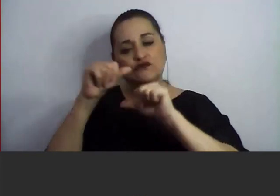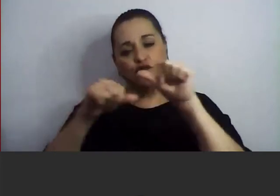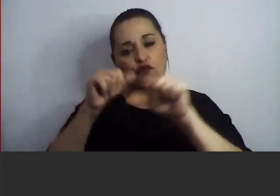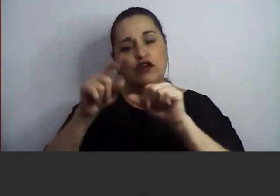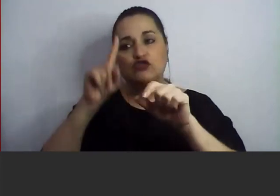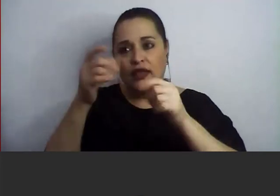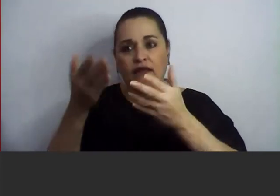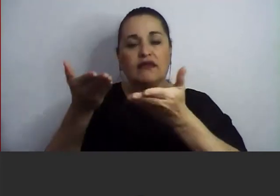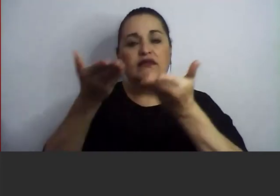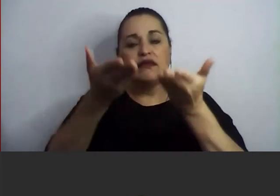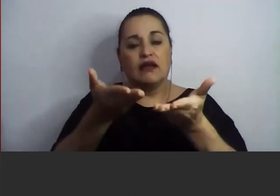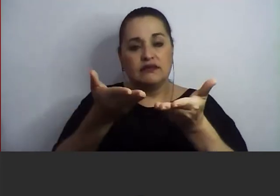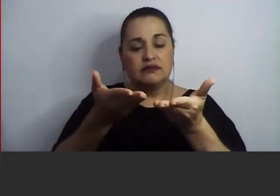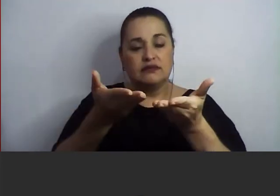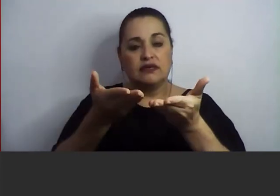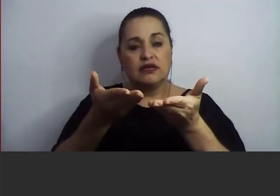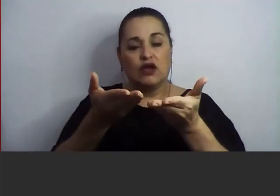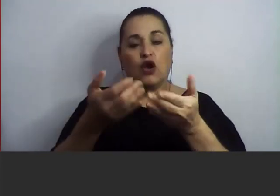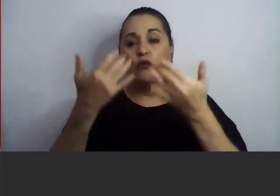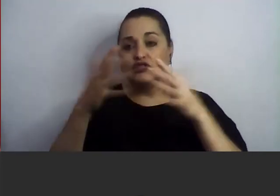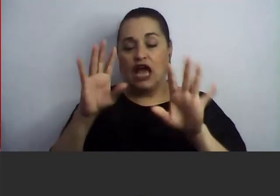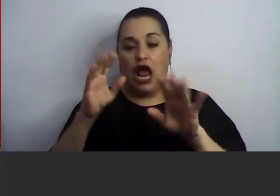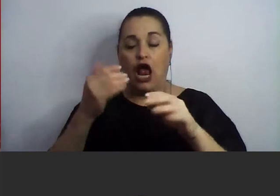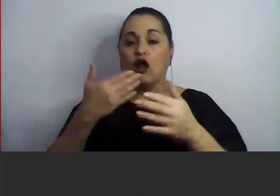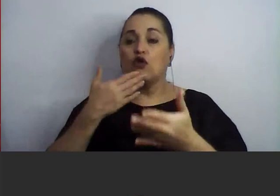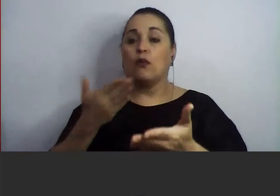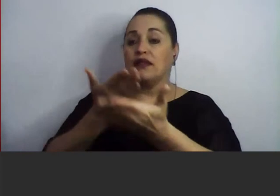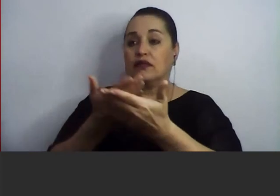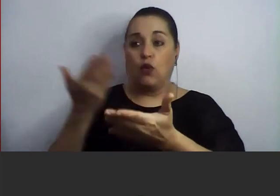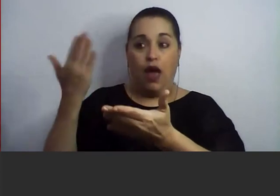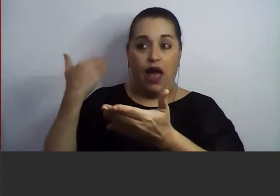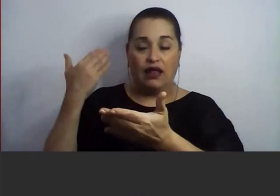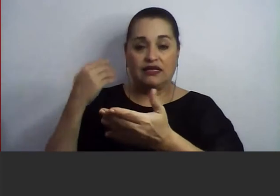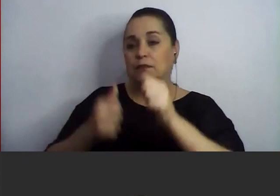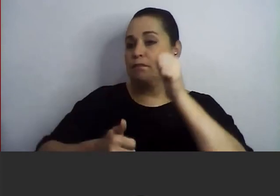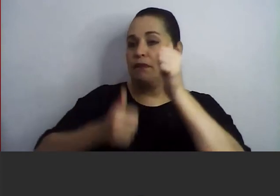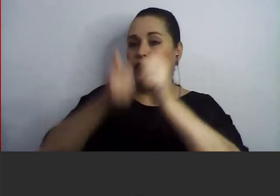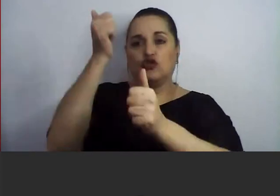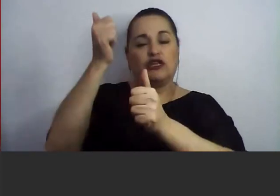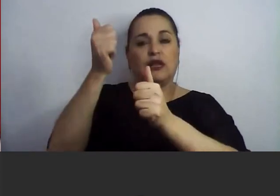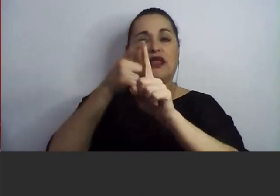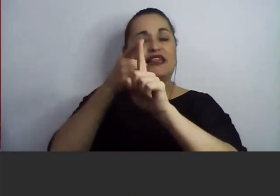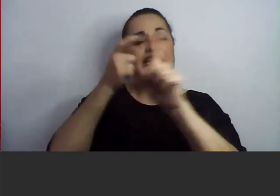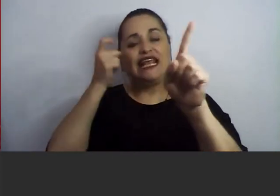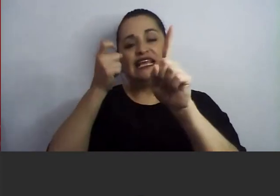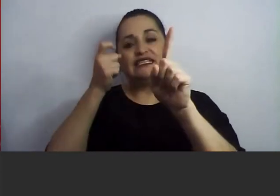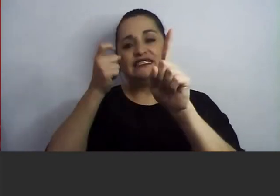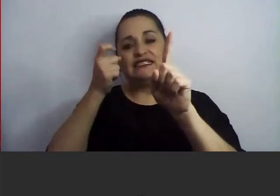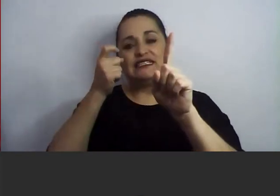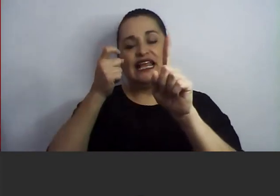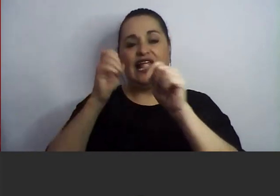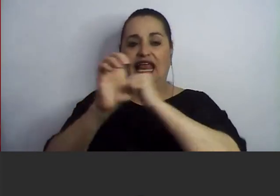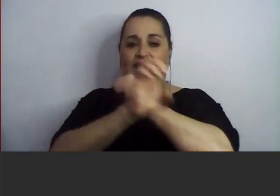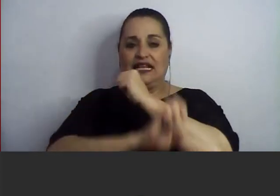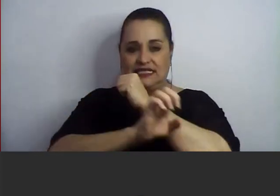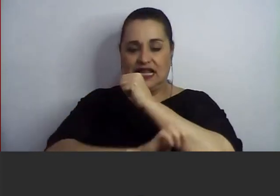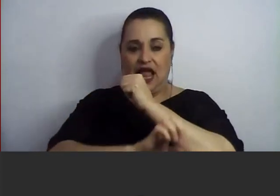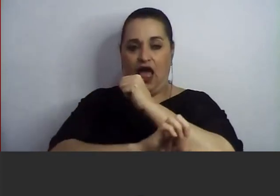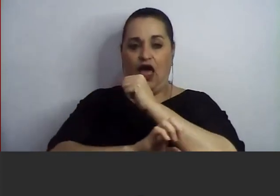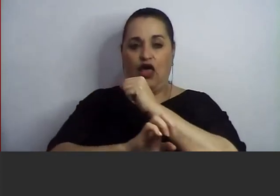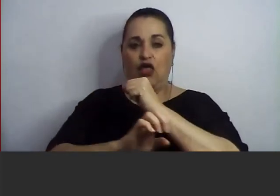debe dar y como ya lo planteaba anteriormente mayoritariamente desde el lado del Estado porque